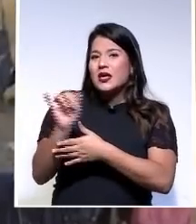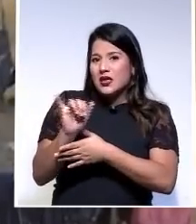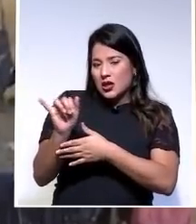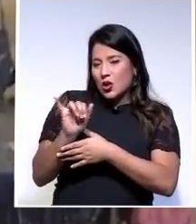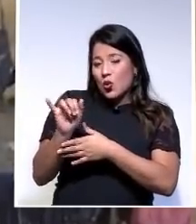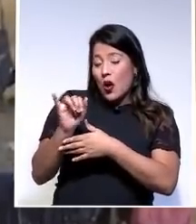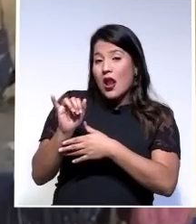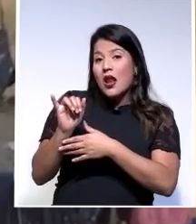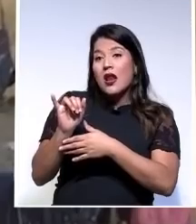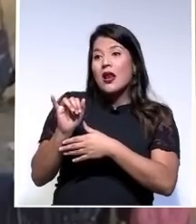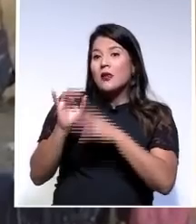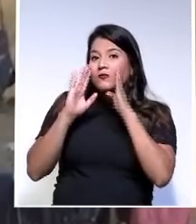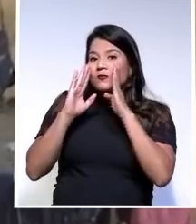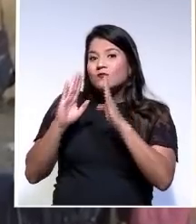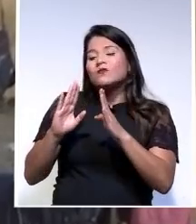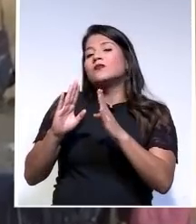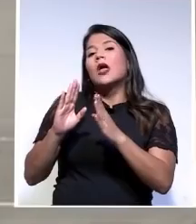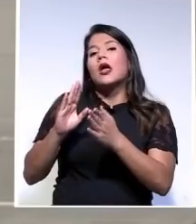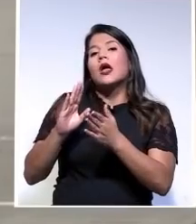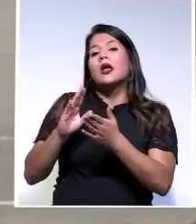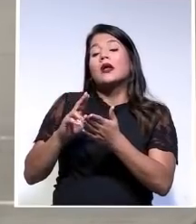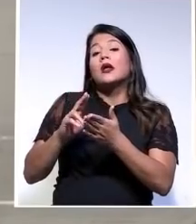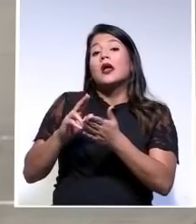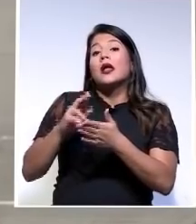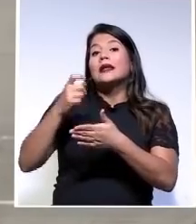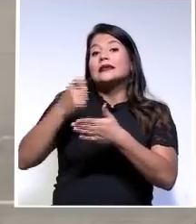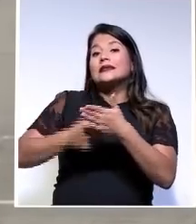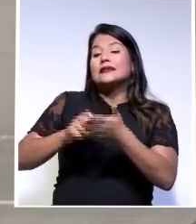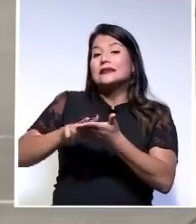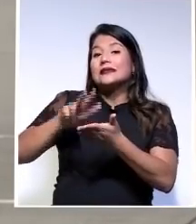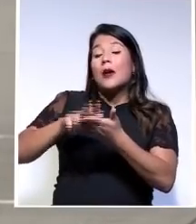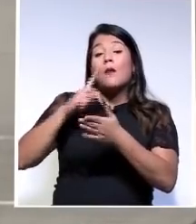por el Consejo de Seguridad de la ONU con las abstenciones de Rusia